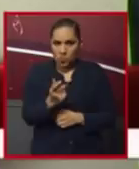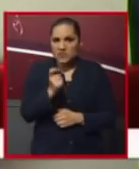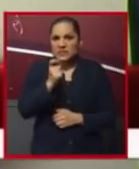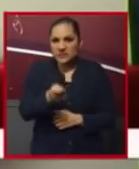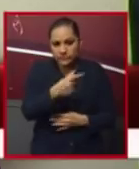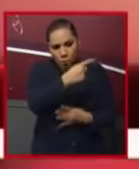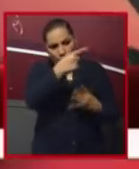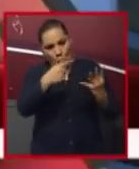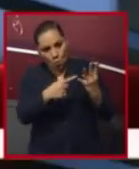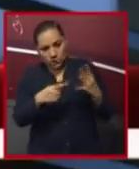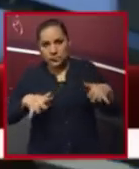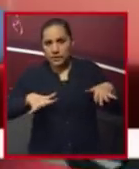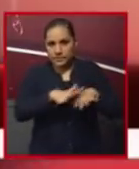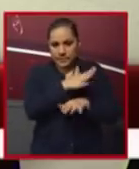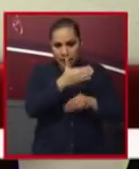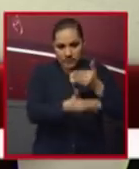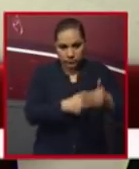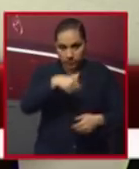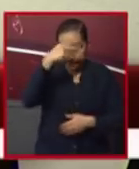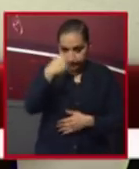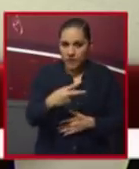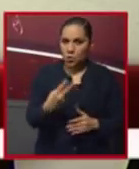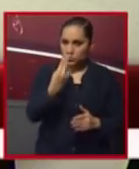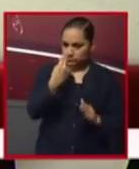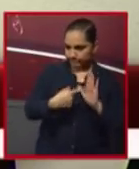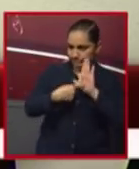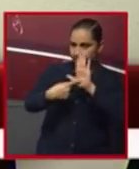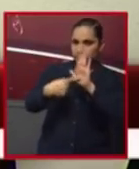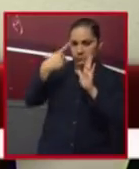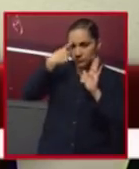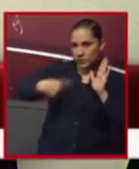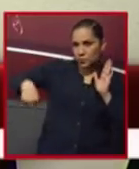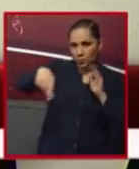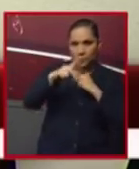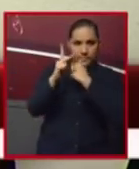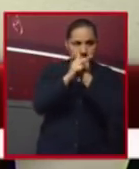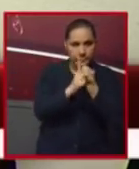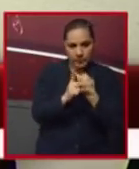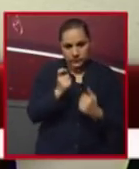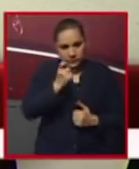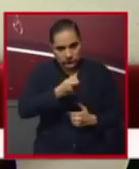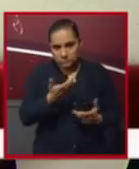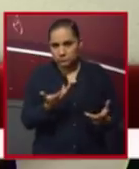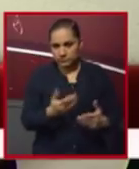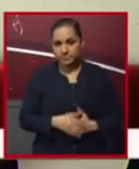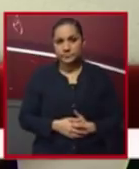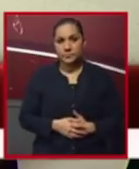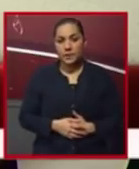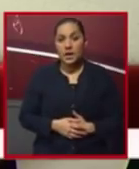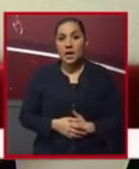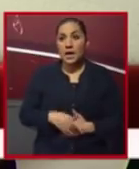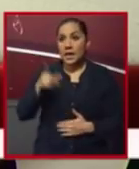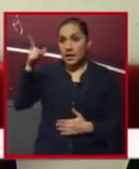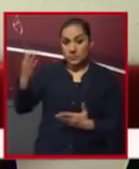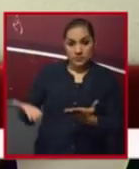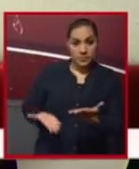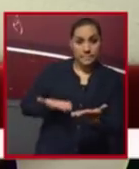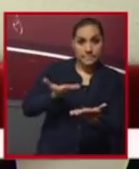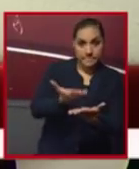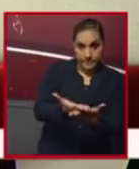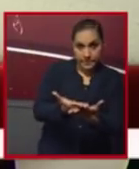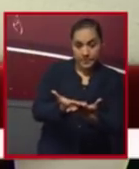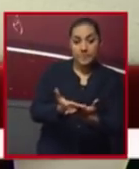transformación de México. Queda aprobado el dictamen por el que se ratifica el nombramiento